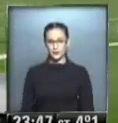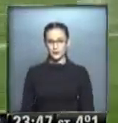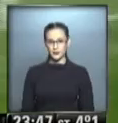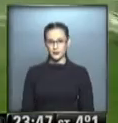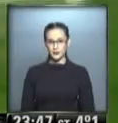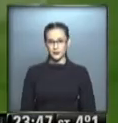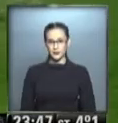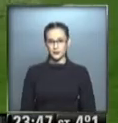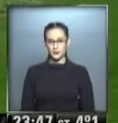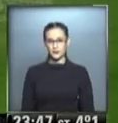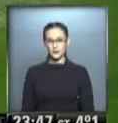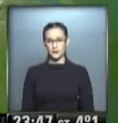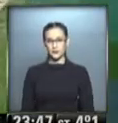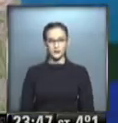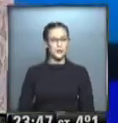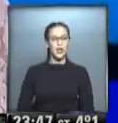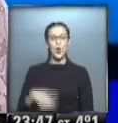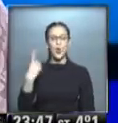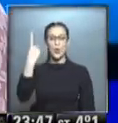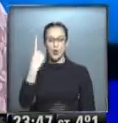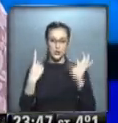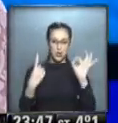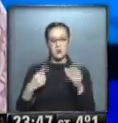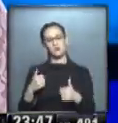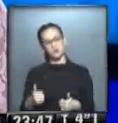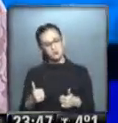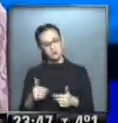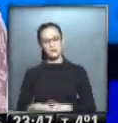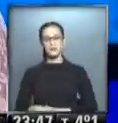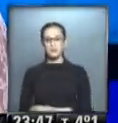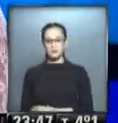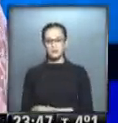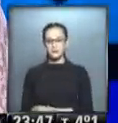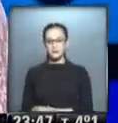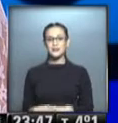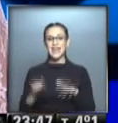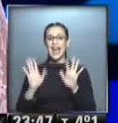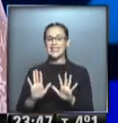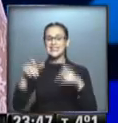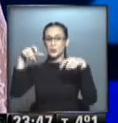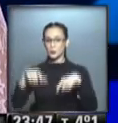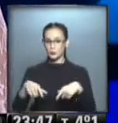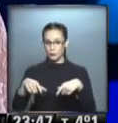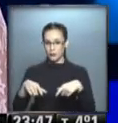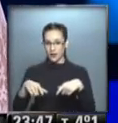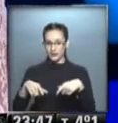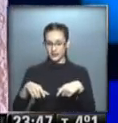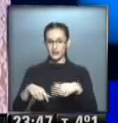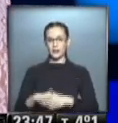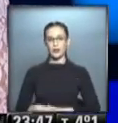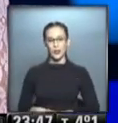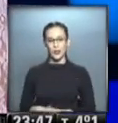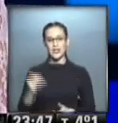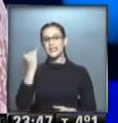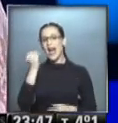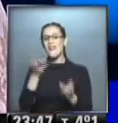para convertir Sabia el único gol del partido. De esta manera entonces, así quedó este partido de ida de los 16avos de